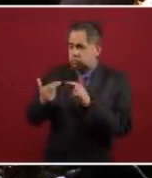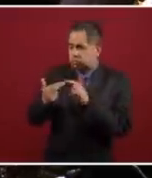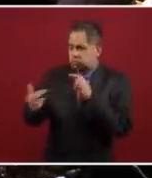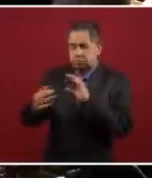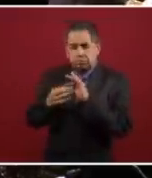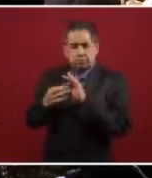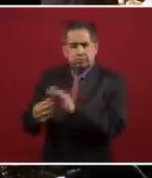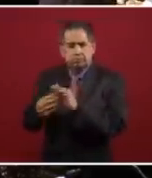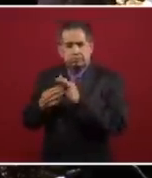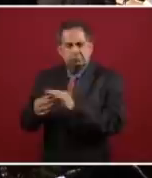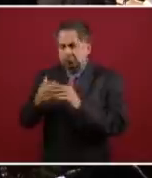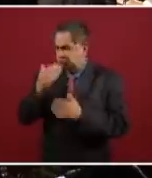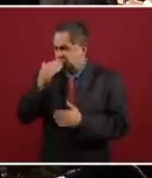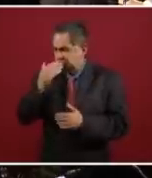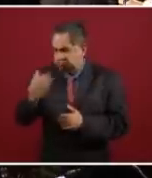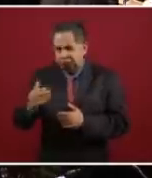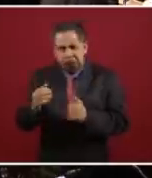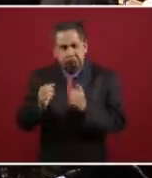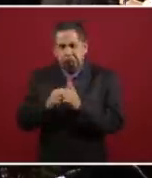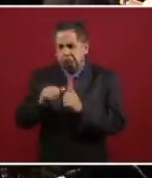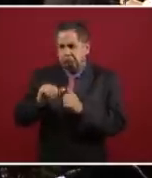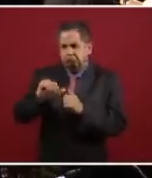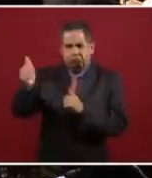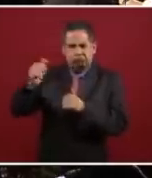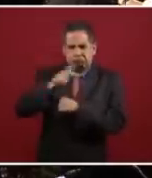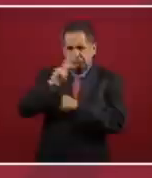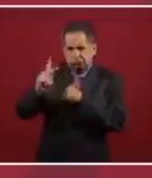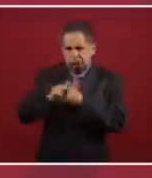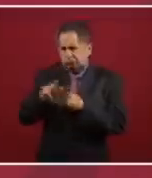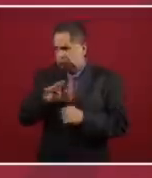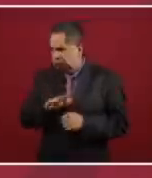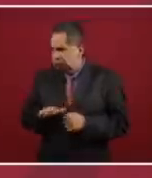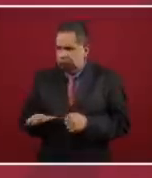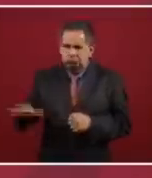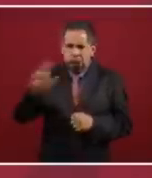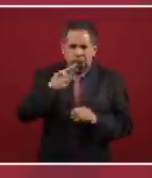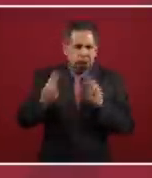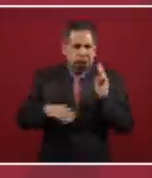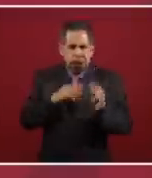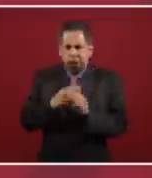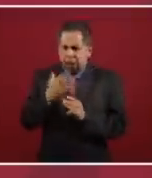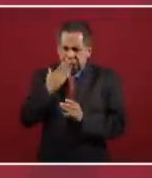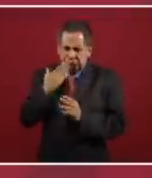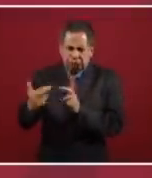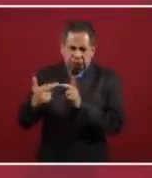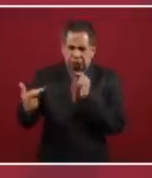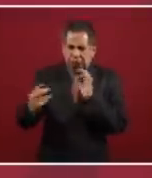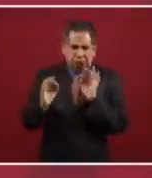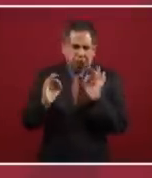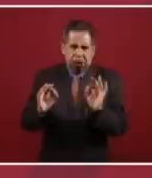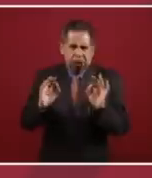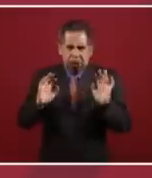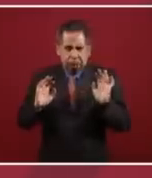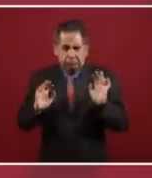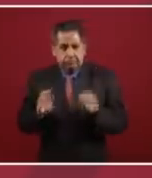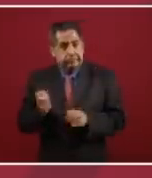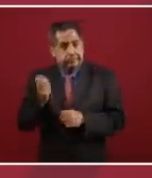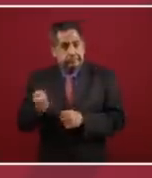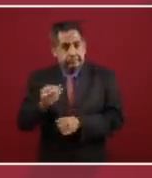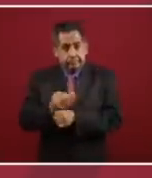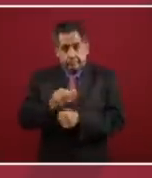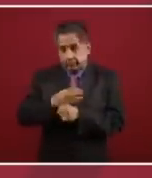con todos los pueblos, con todos los gobiernos del mundo, y en este